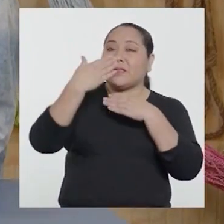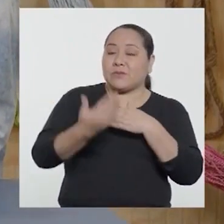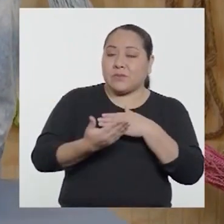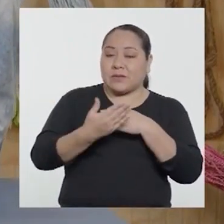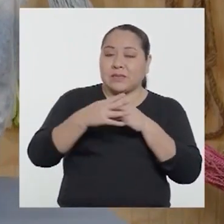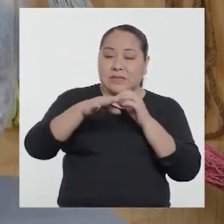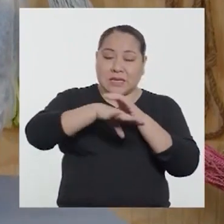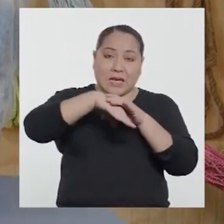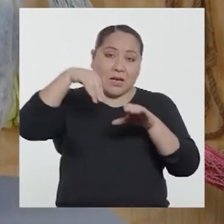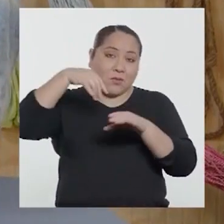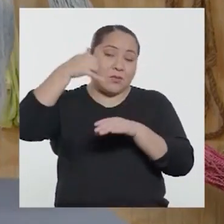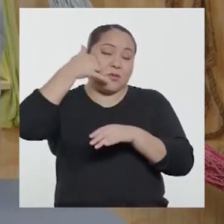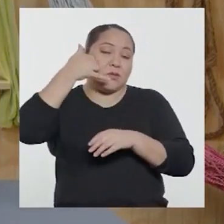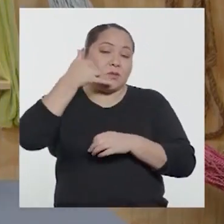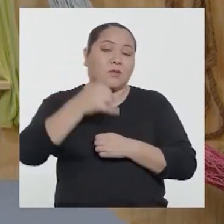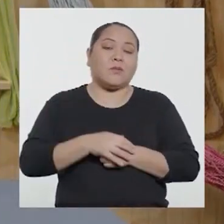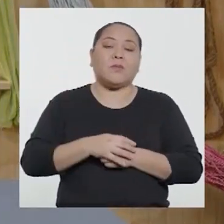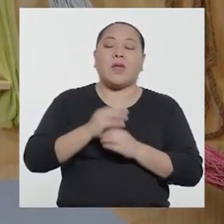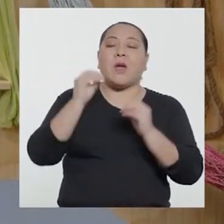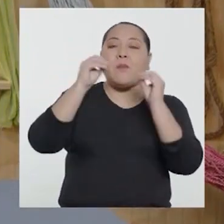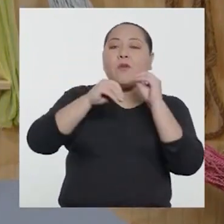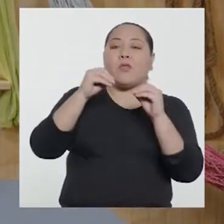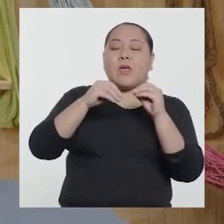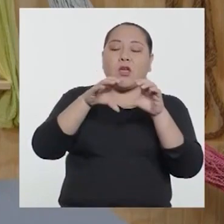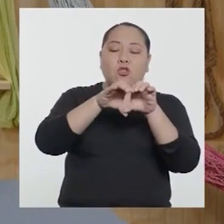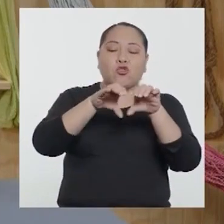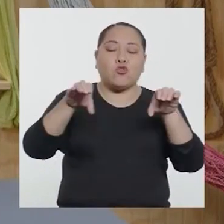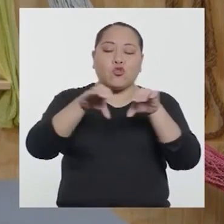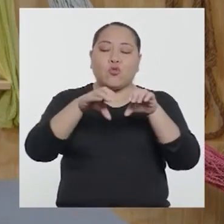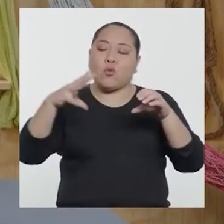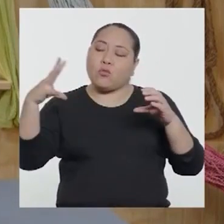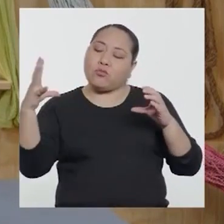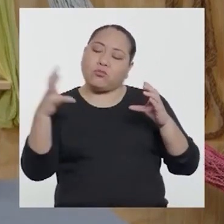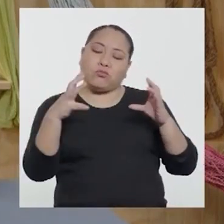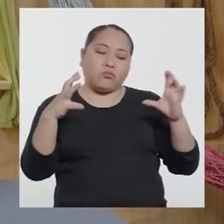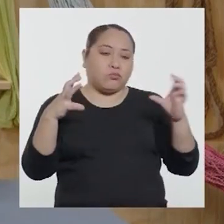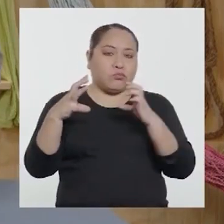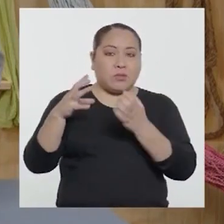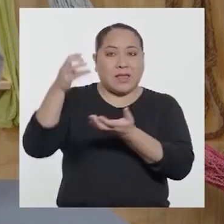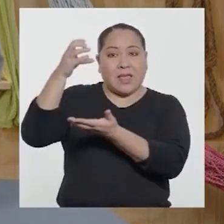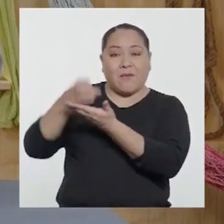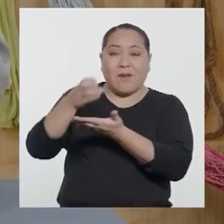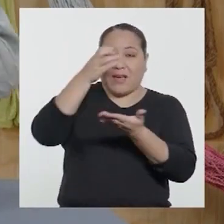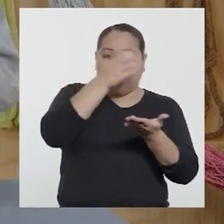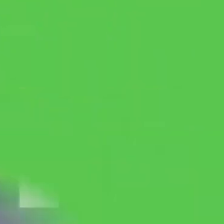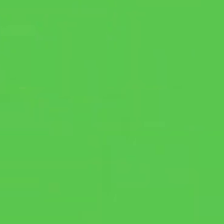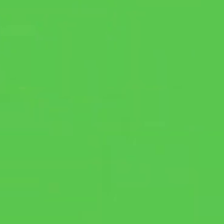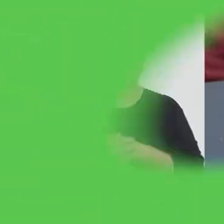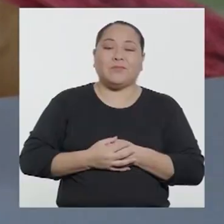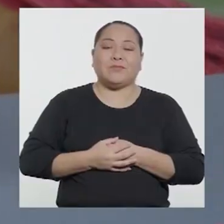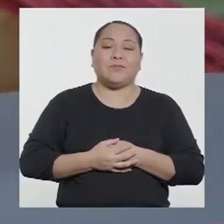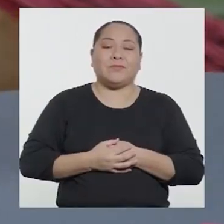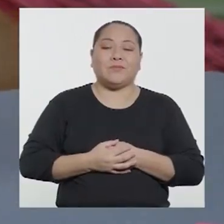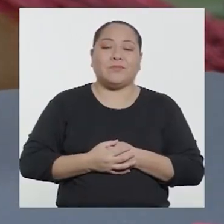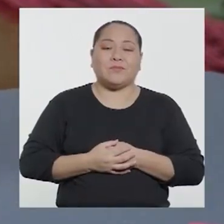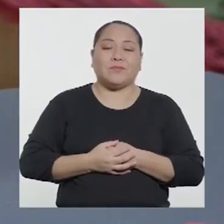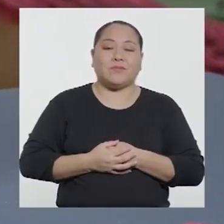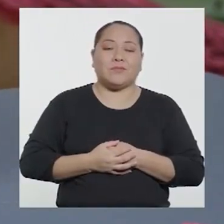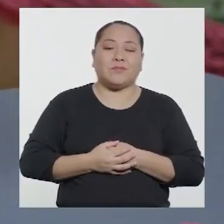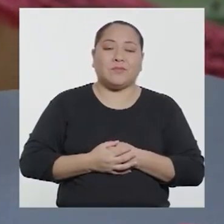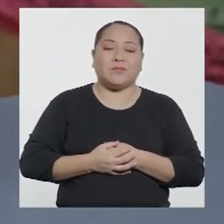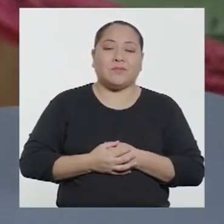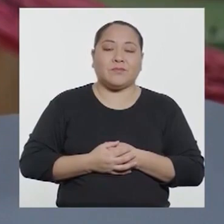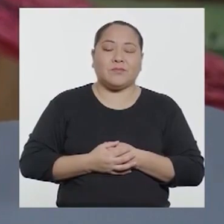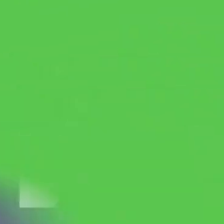Después, sacamos el celular para colocar el tubo en las aberturas que cortamos de cada vaso.